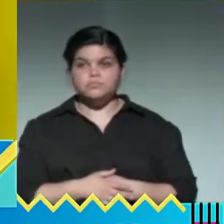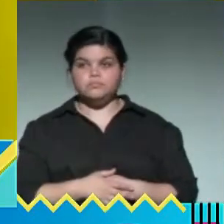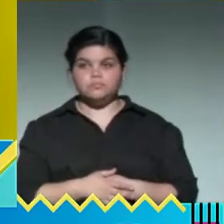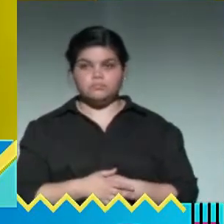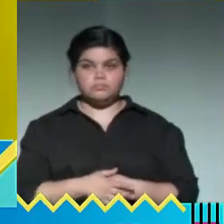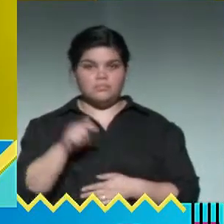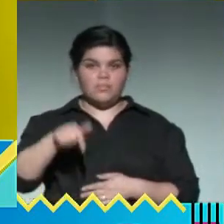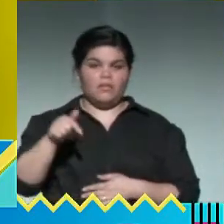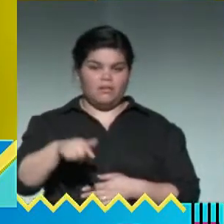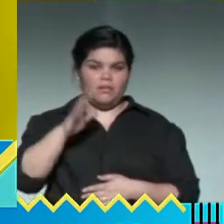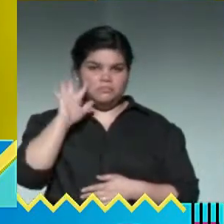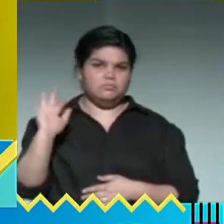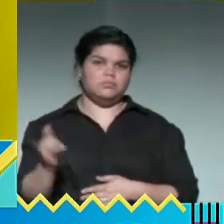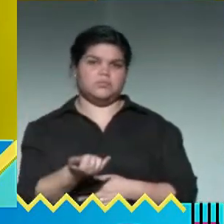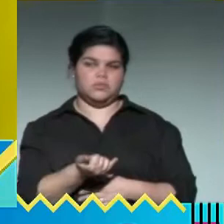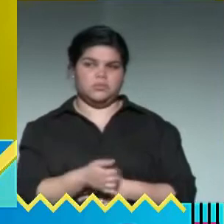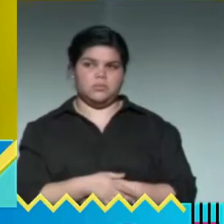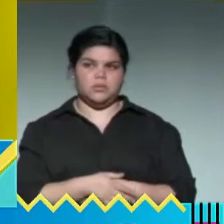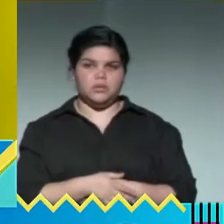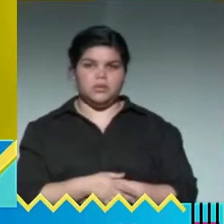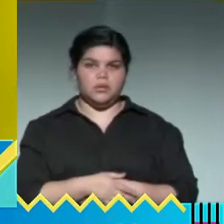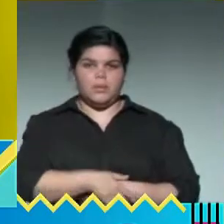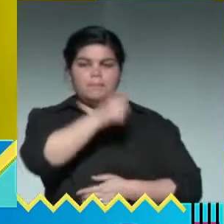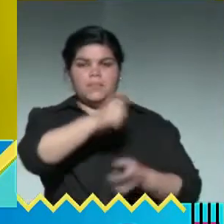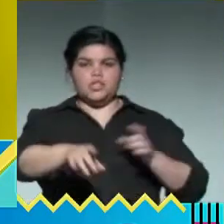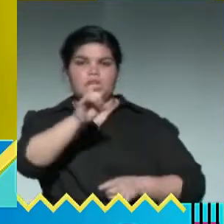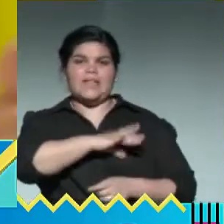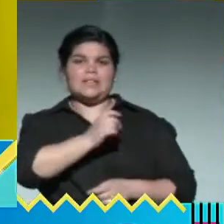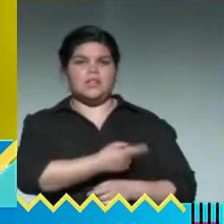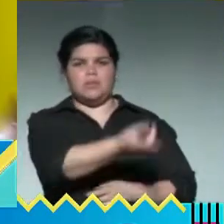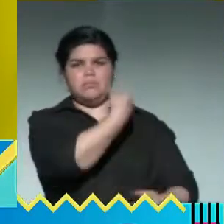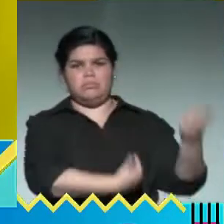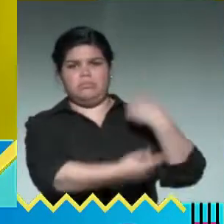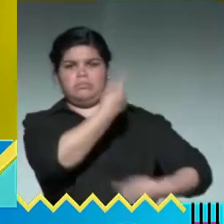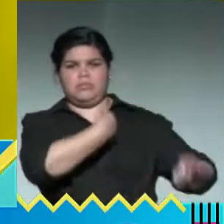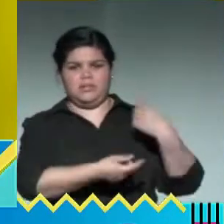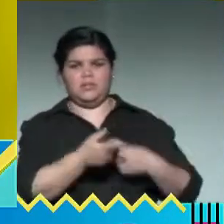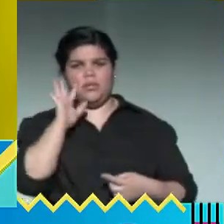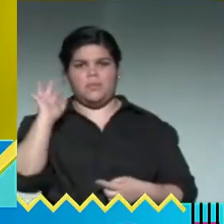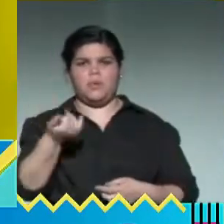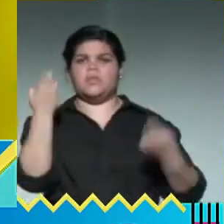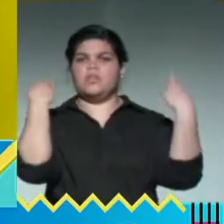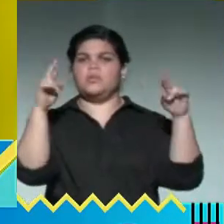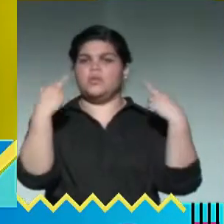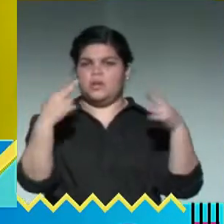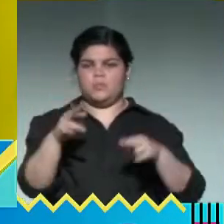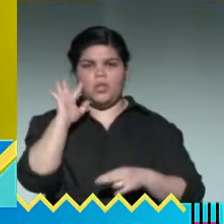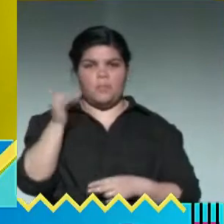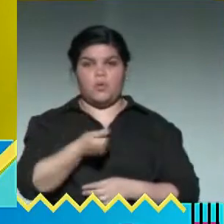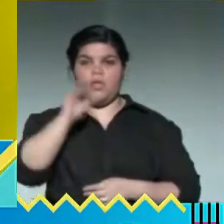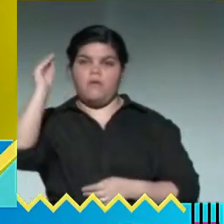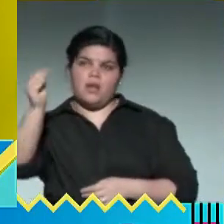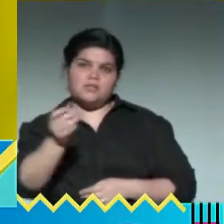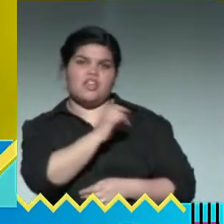el turismo, la cantidad de chilenos que han venido esta semana y brasileros, y yo creo que esto es una tendencia que se tiene que